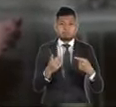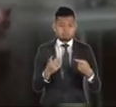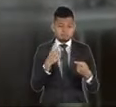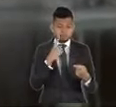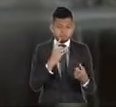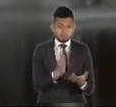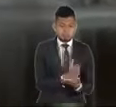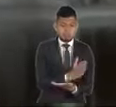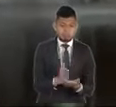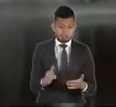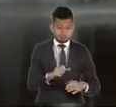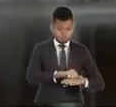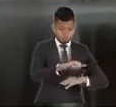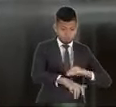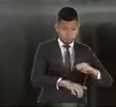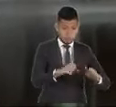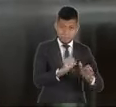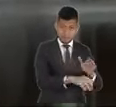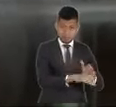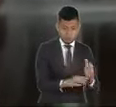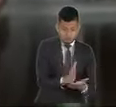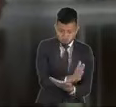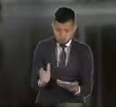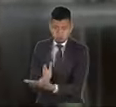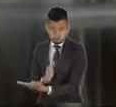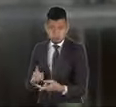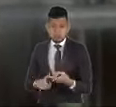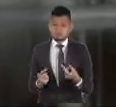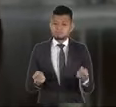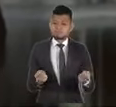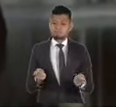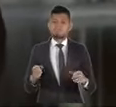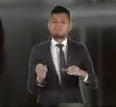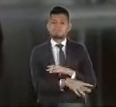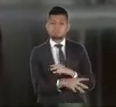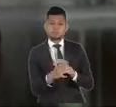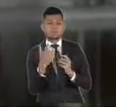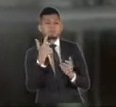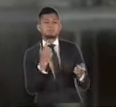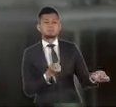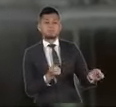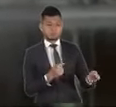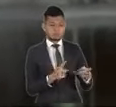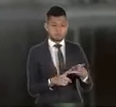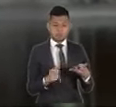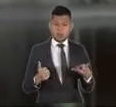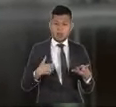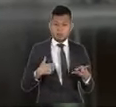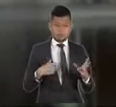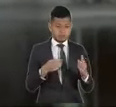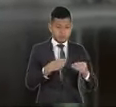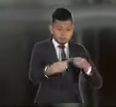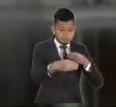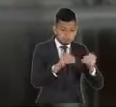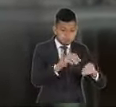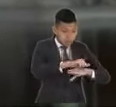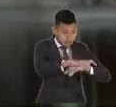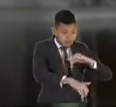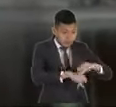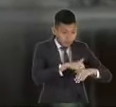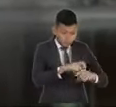fuente, manejo adecuado de residuos, aprovechamiento y transformación del material